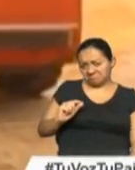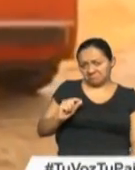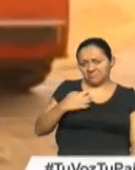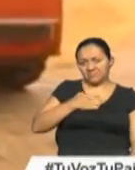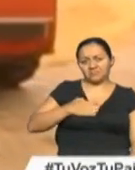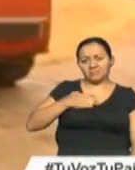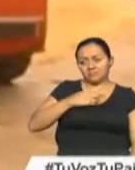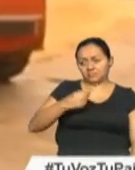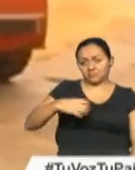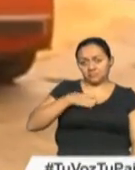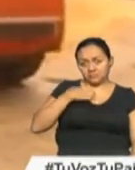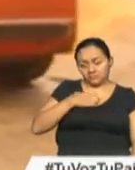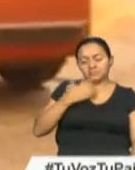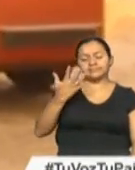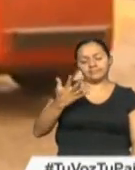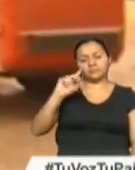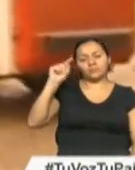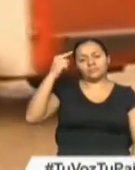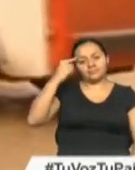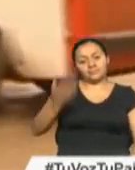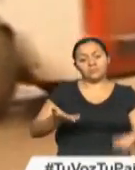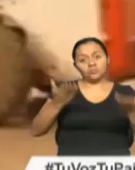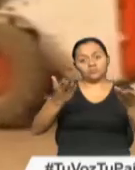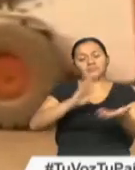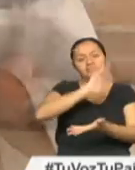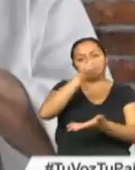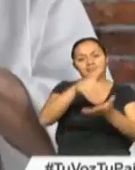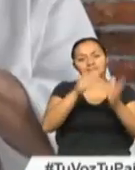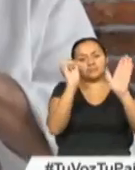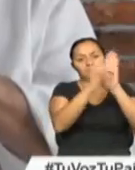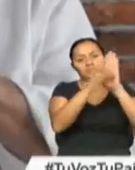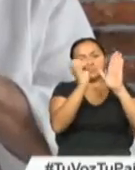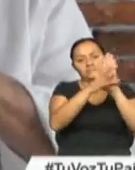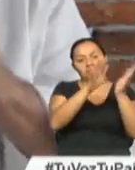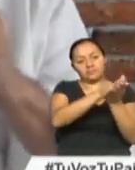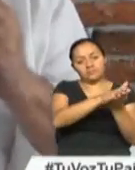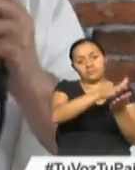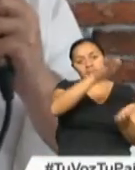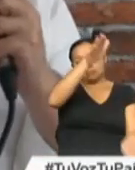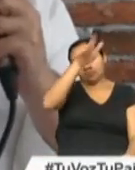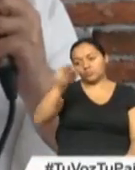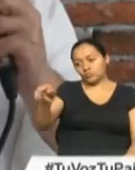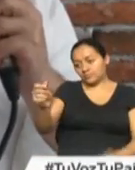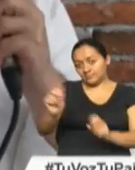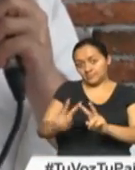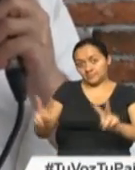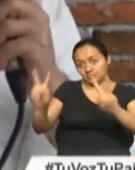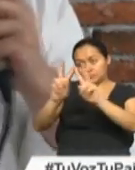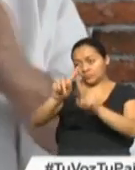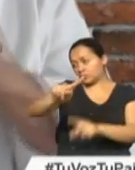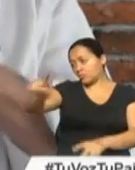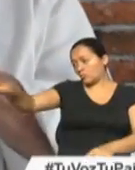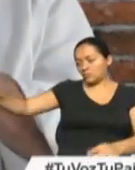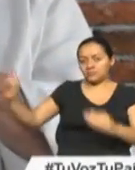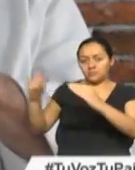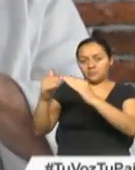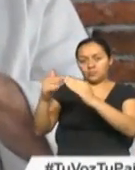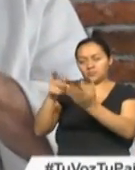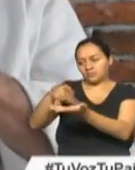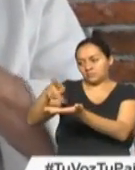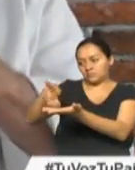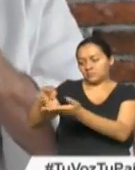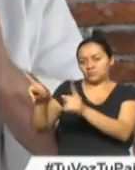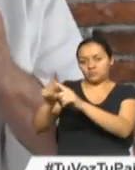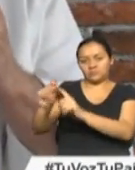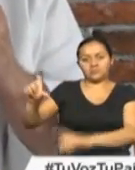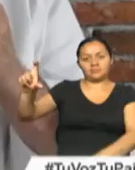precios oficiales por el maíz, por el arroz, por el plátano, por toda la producción nuestra.